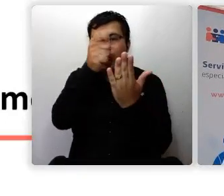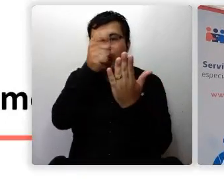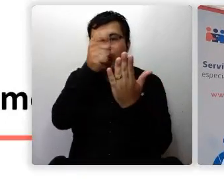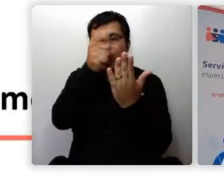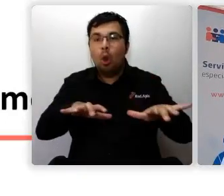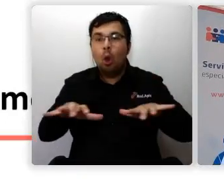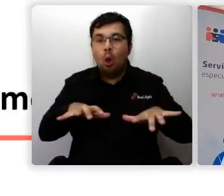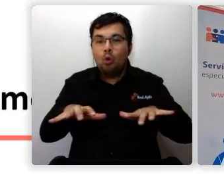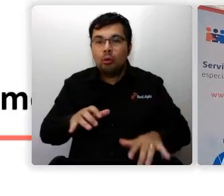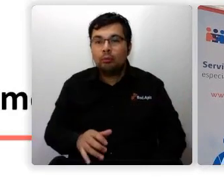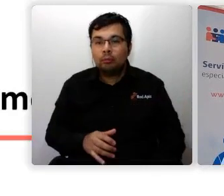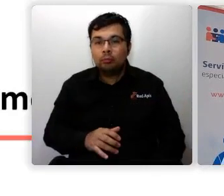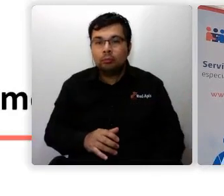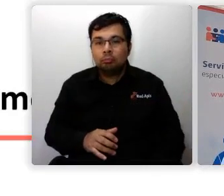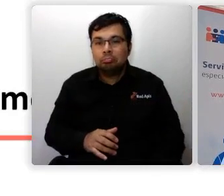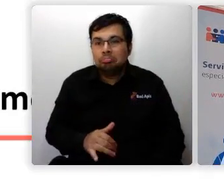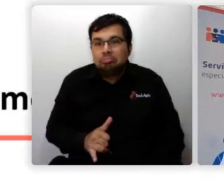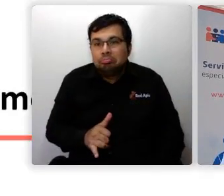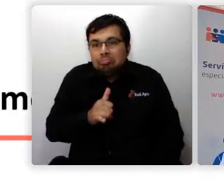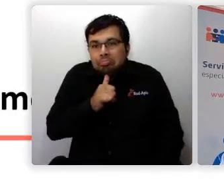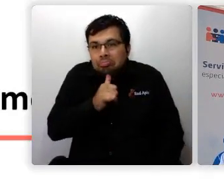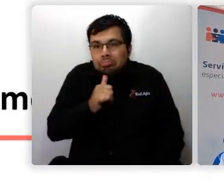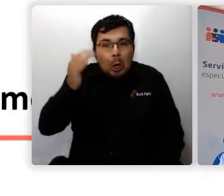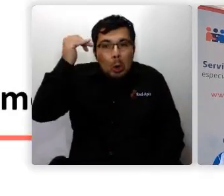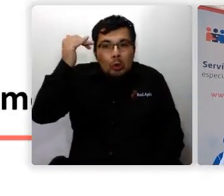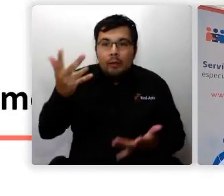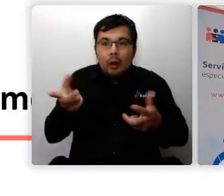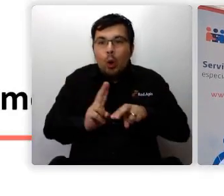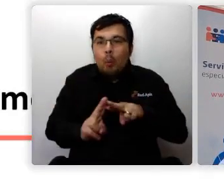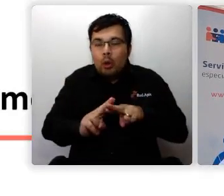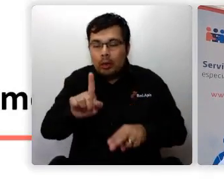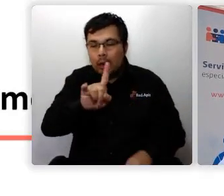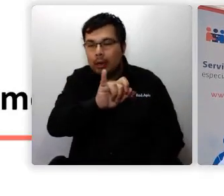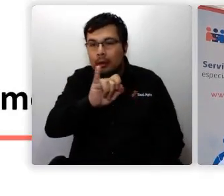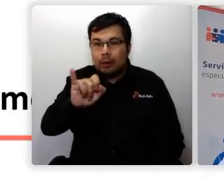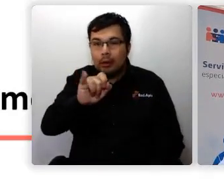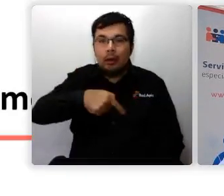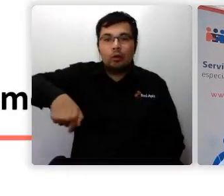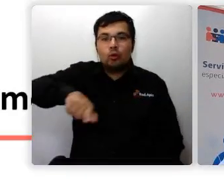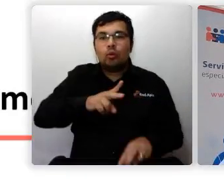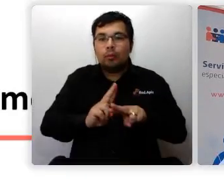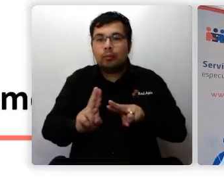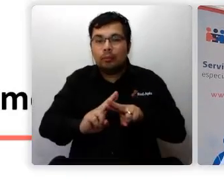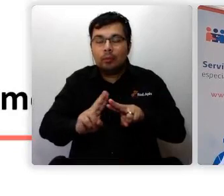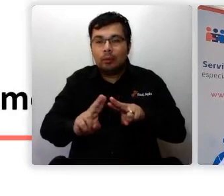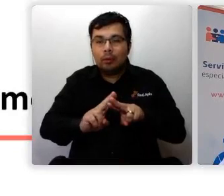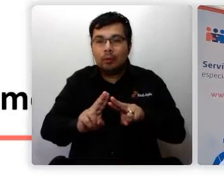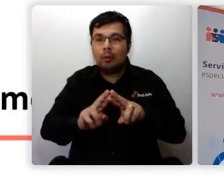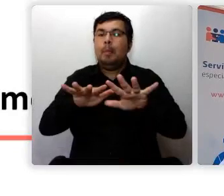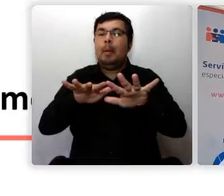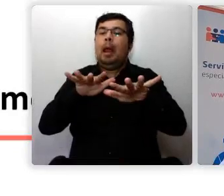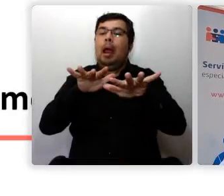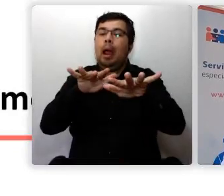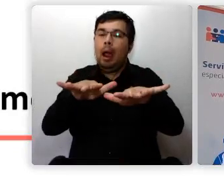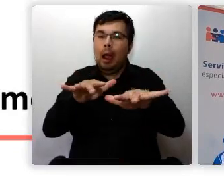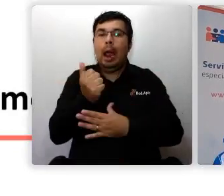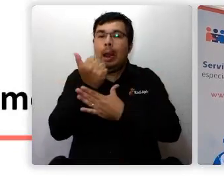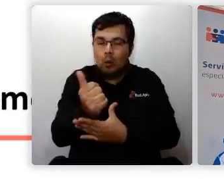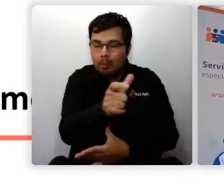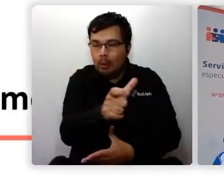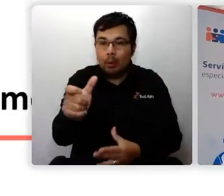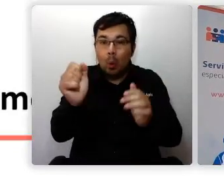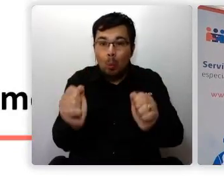hacerlo. Nosotros fuimos creados justamente para atacar eso, para que la gente pueda recurrir a nosotros